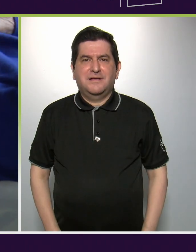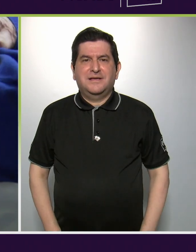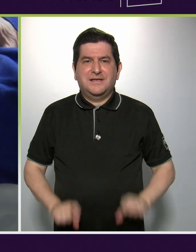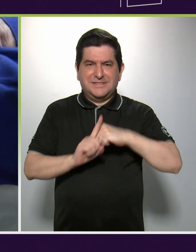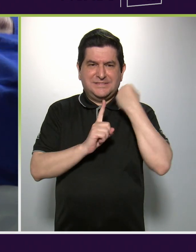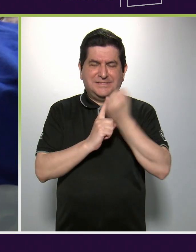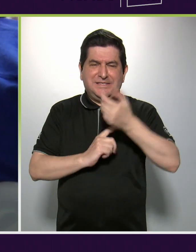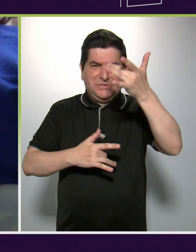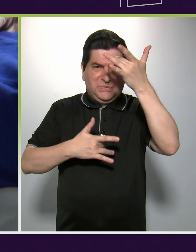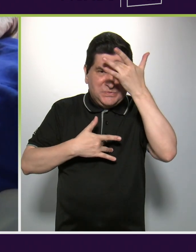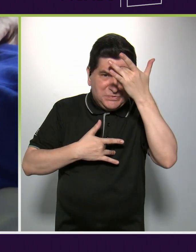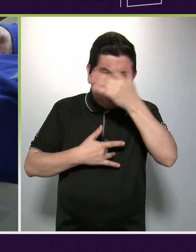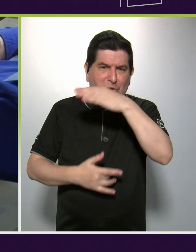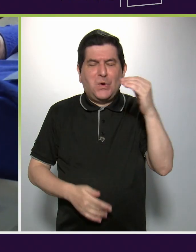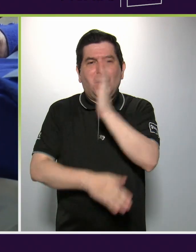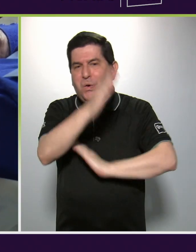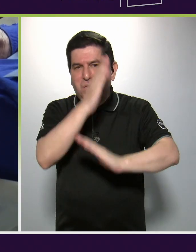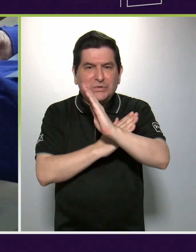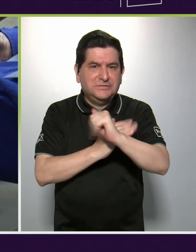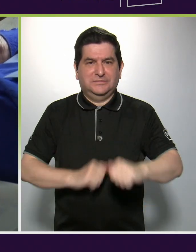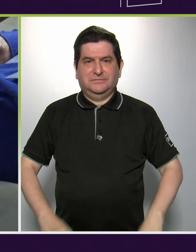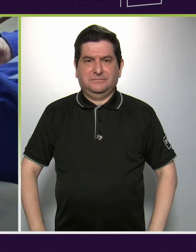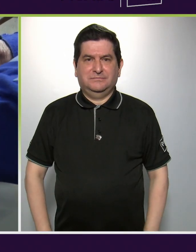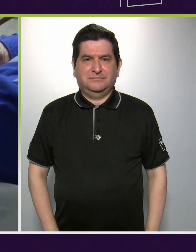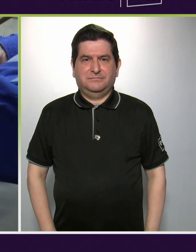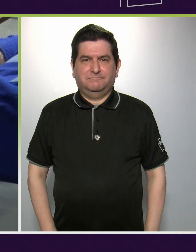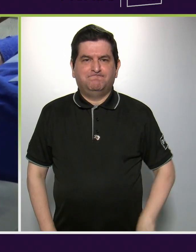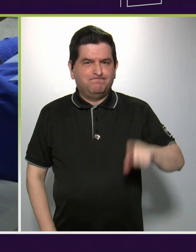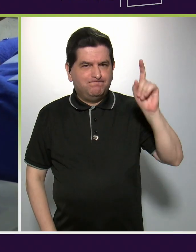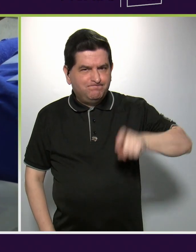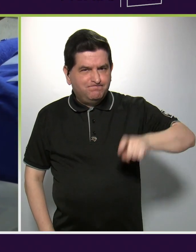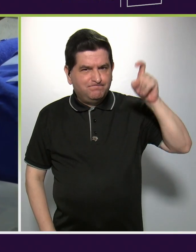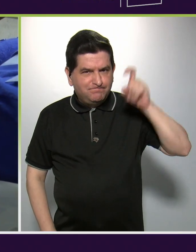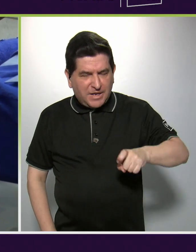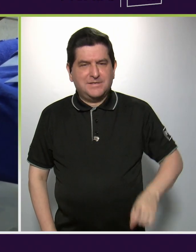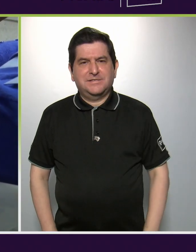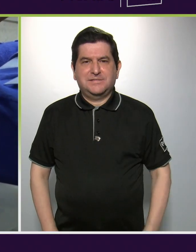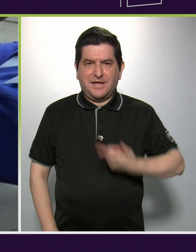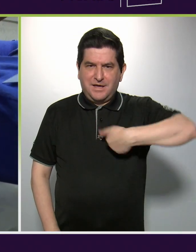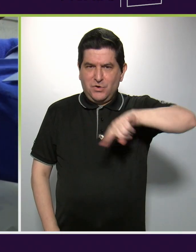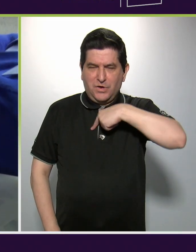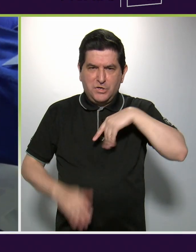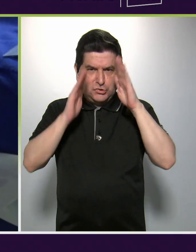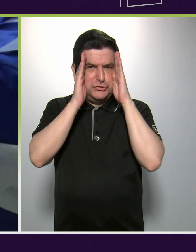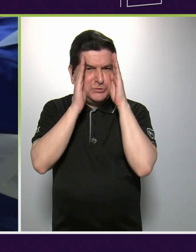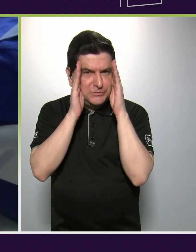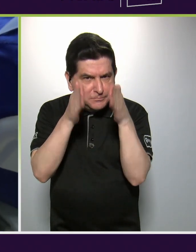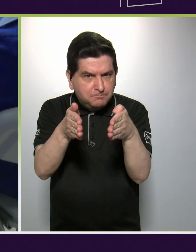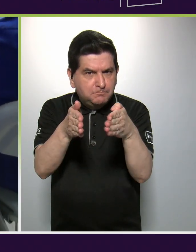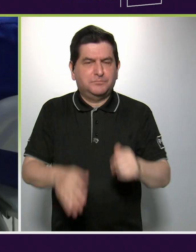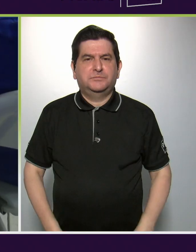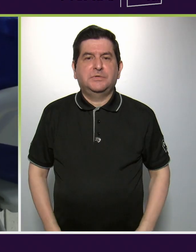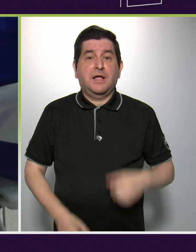con un tema de enfermedad, con un tema de discapacidad, ¿verdad? Y eso hay que ponerle también un acento